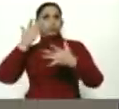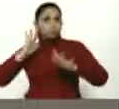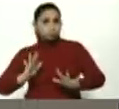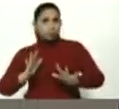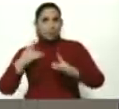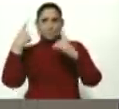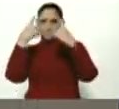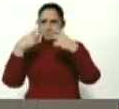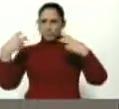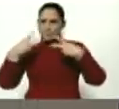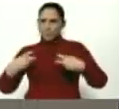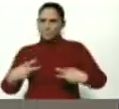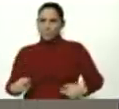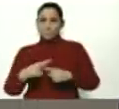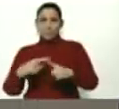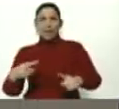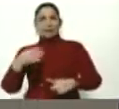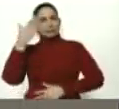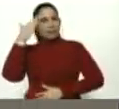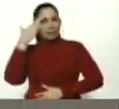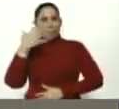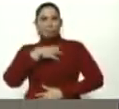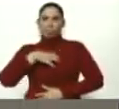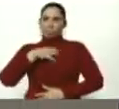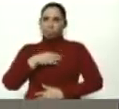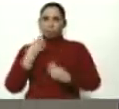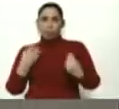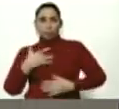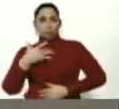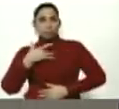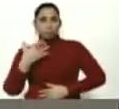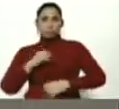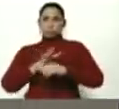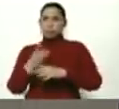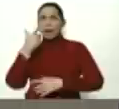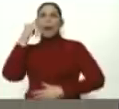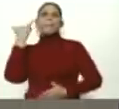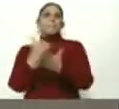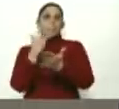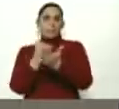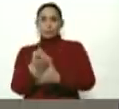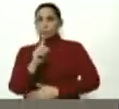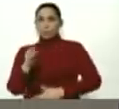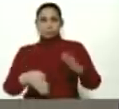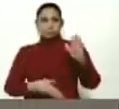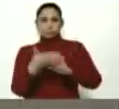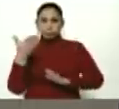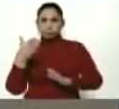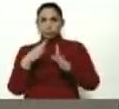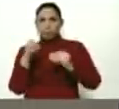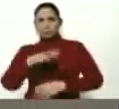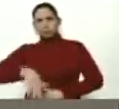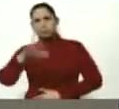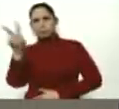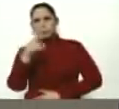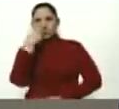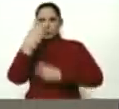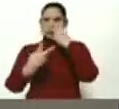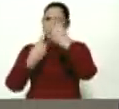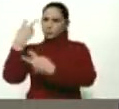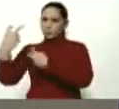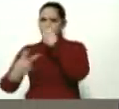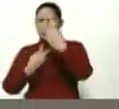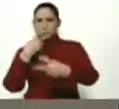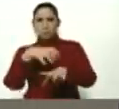autoexamen para despistaje de síntomas de COVID-19, si no nos hubiéramos ido por todo el territorio nacional haciendo